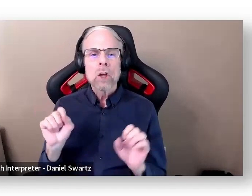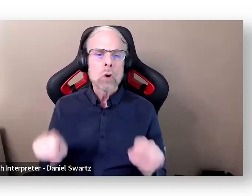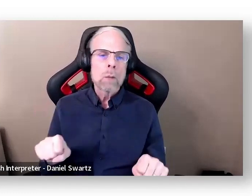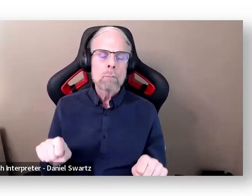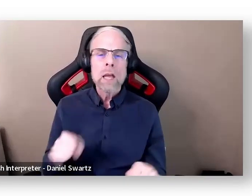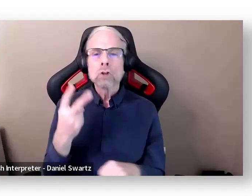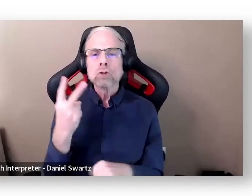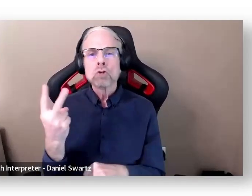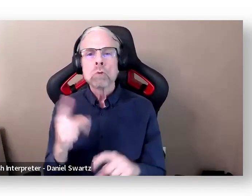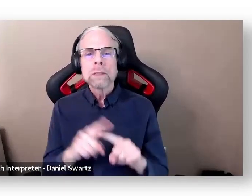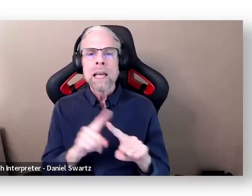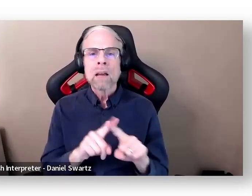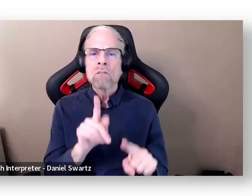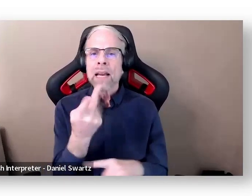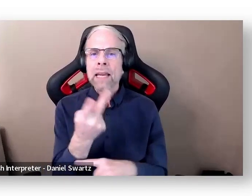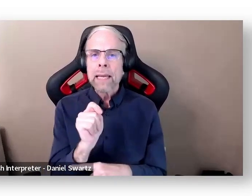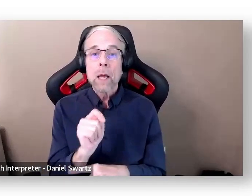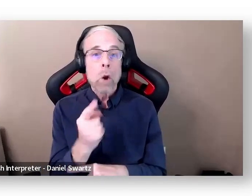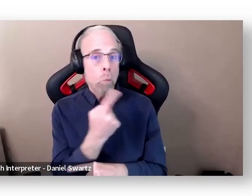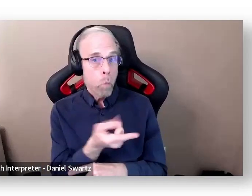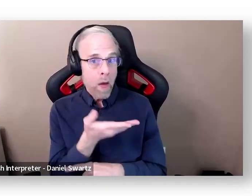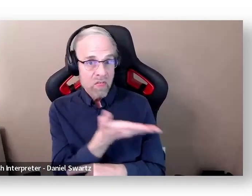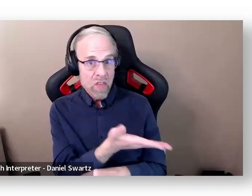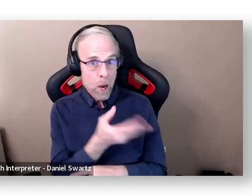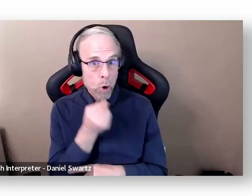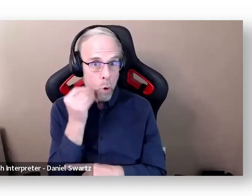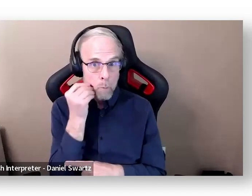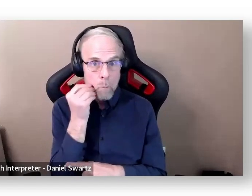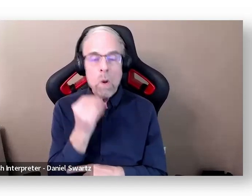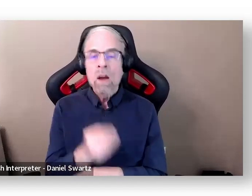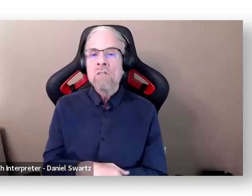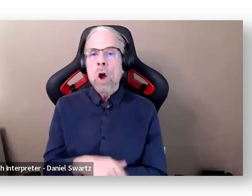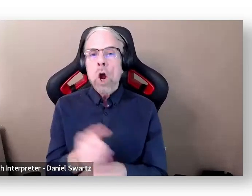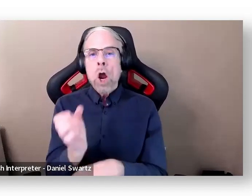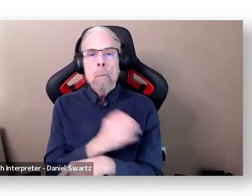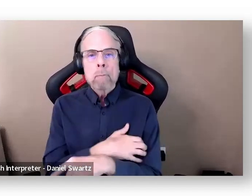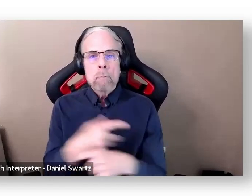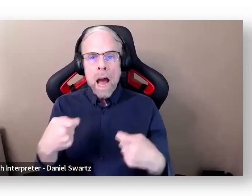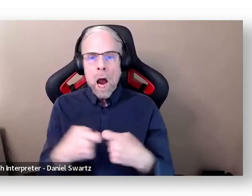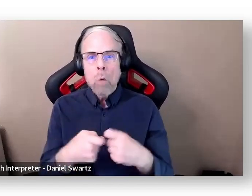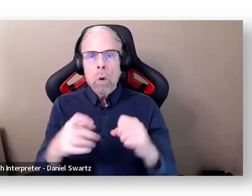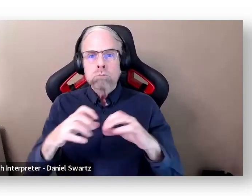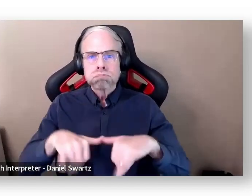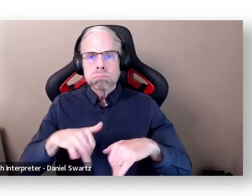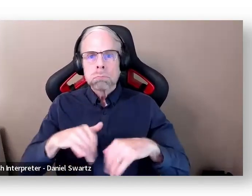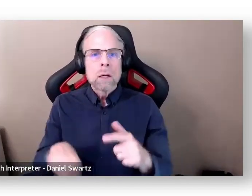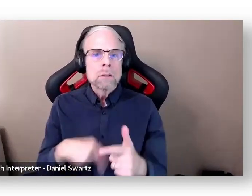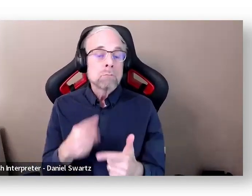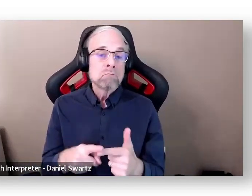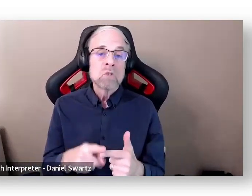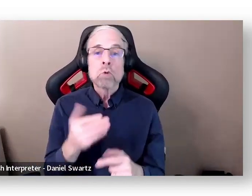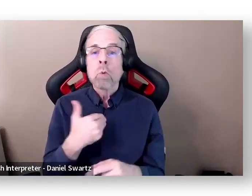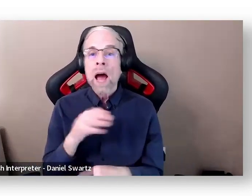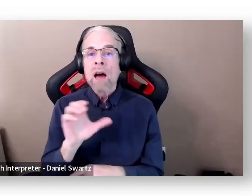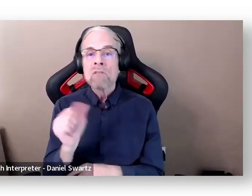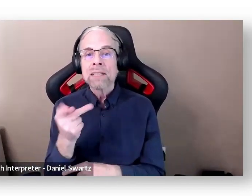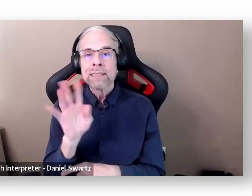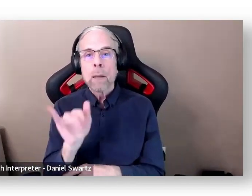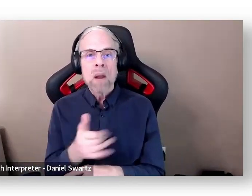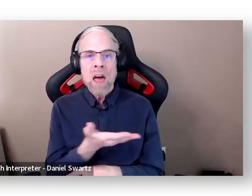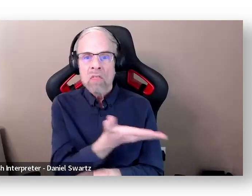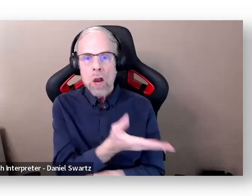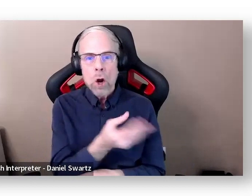Eso me emociona. El kit puede ser en dos diferentes partes. Puede ser en casa si pierden